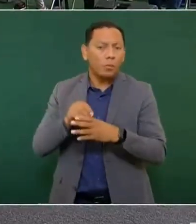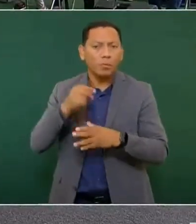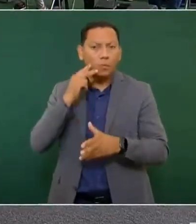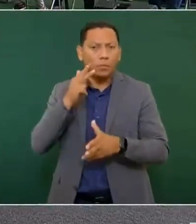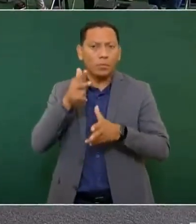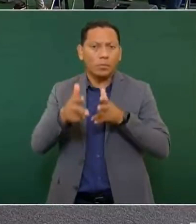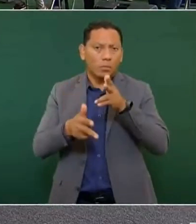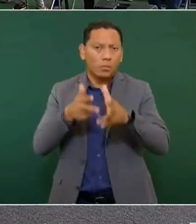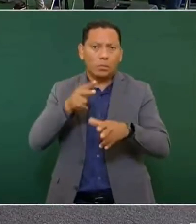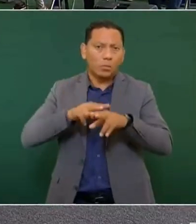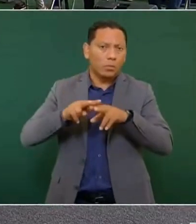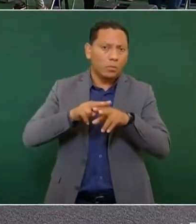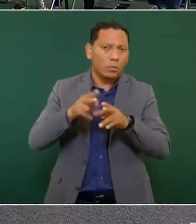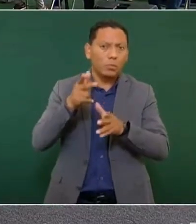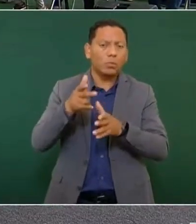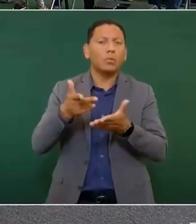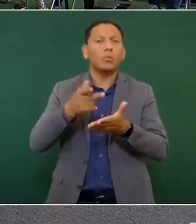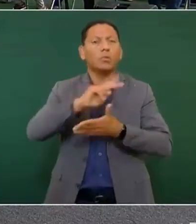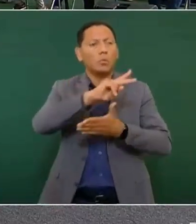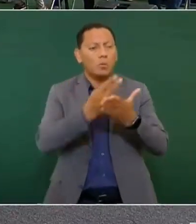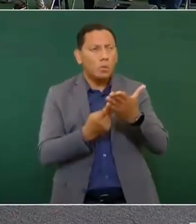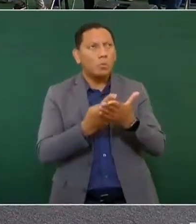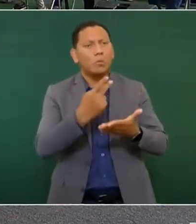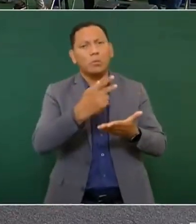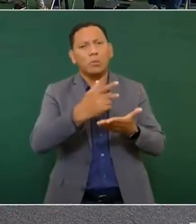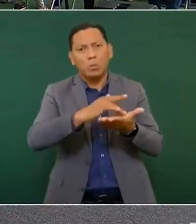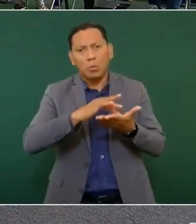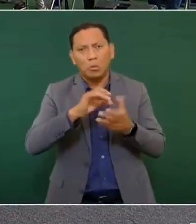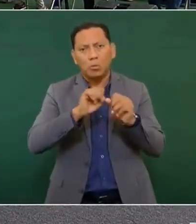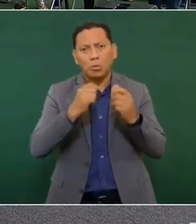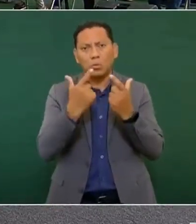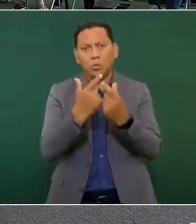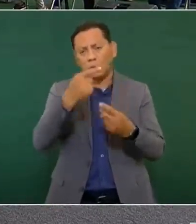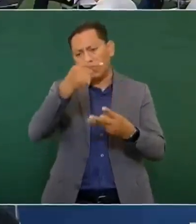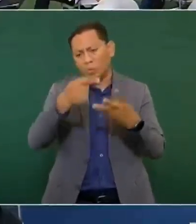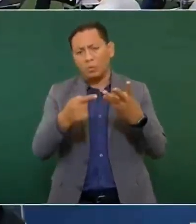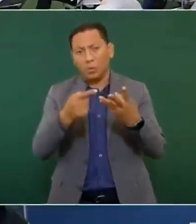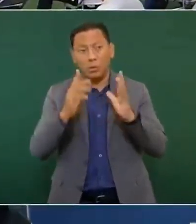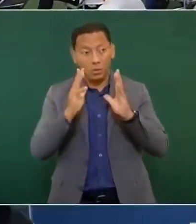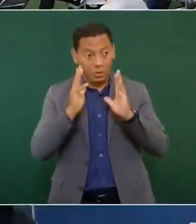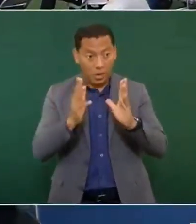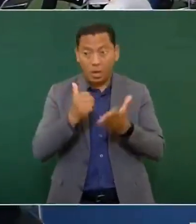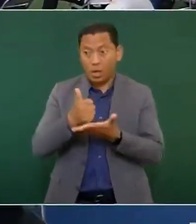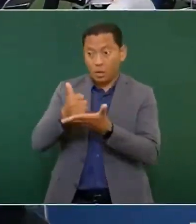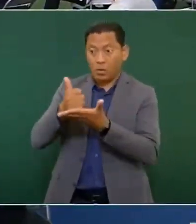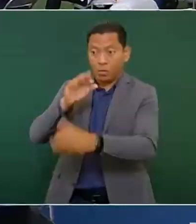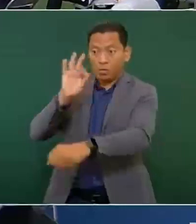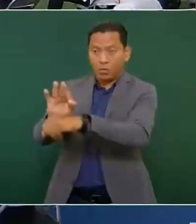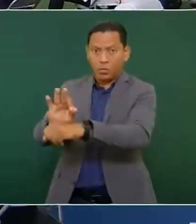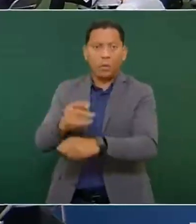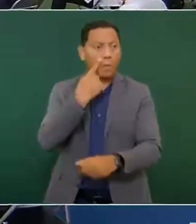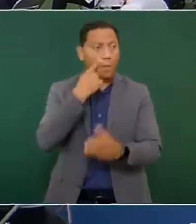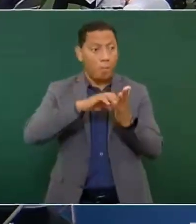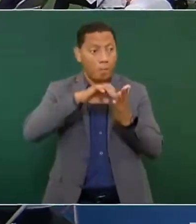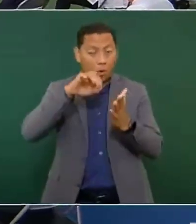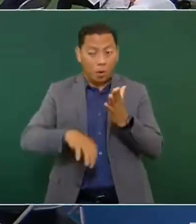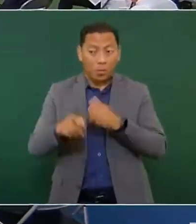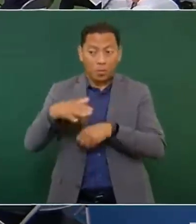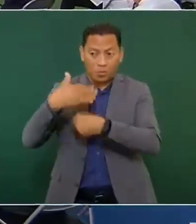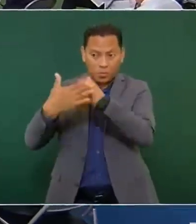Maya, los programas sociales, pues ya están beneficiando. Por ejemplo, la llegada del Tren